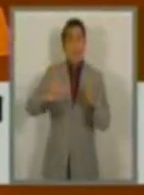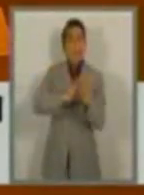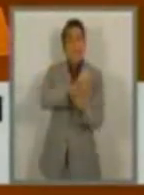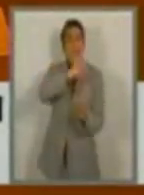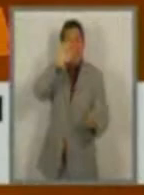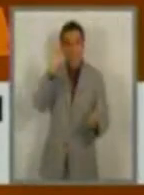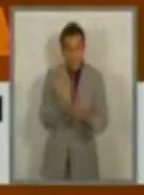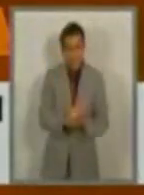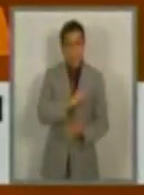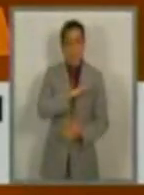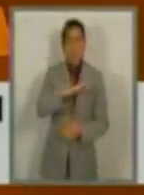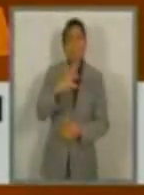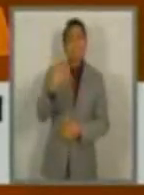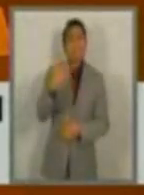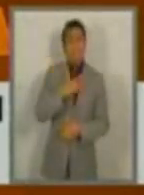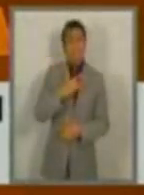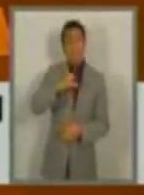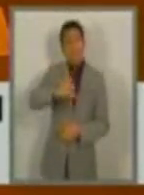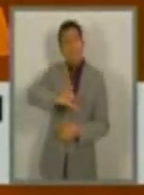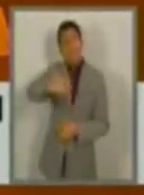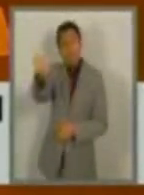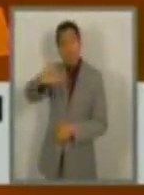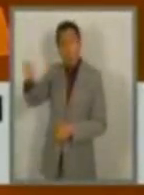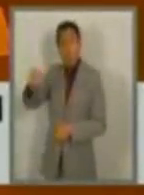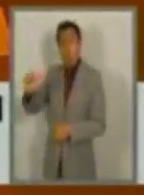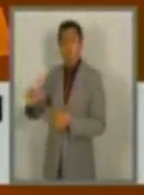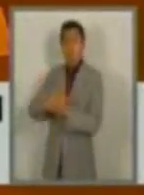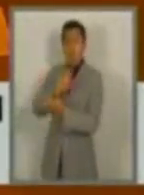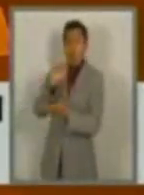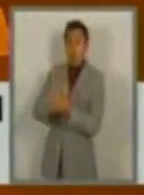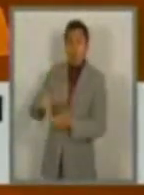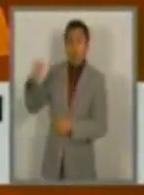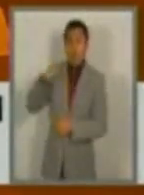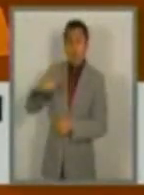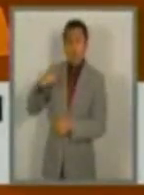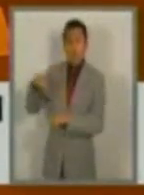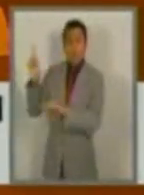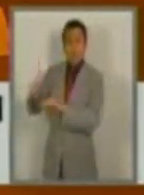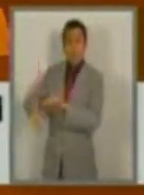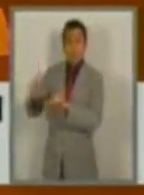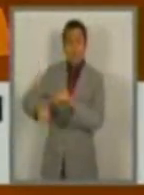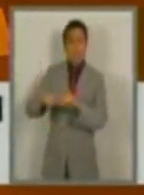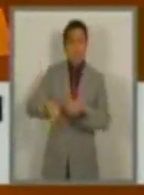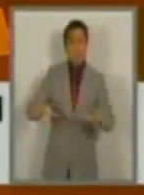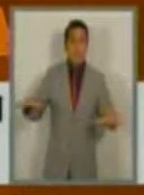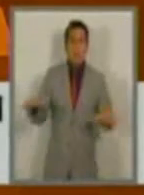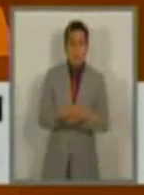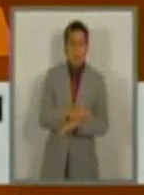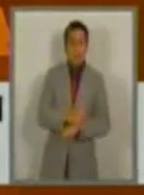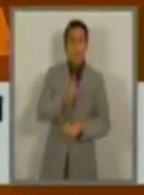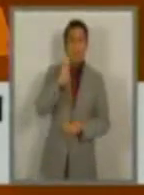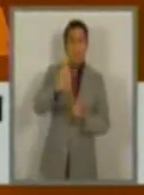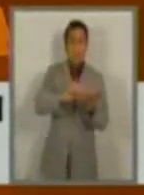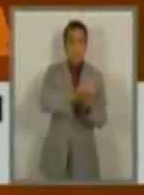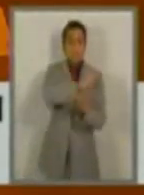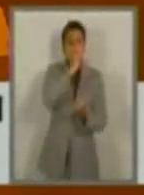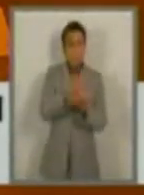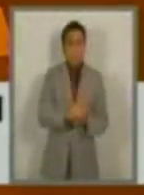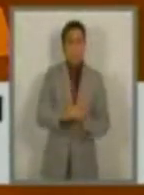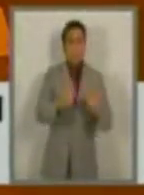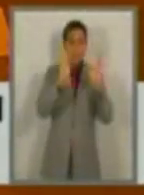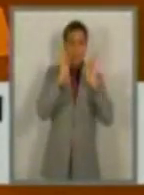que remite a otras. Y por lo tanto, la lectura de la ley debe de ser sistemática y no en